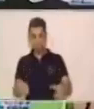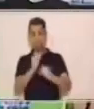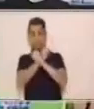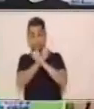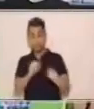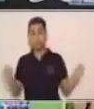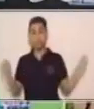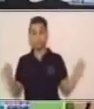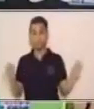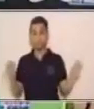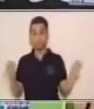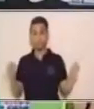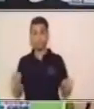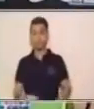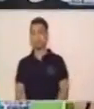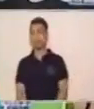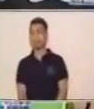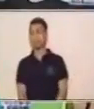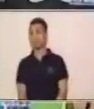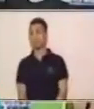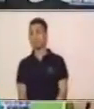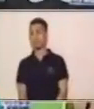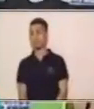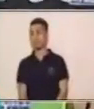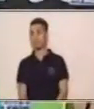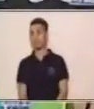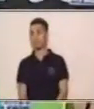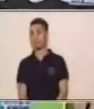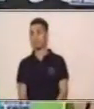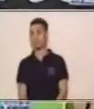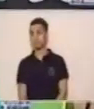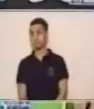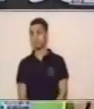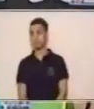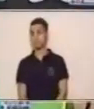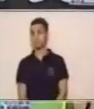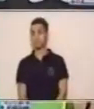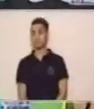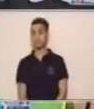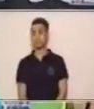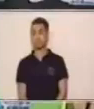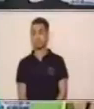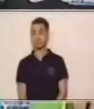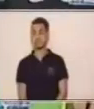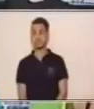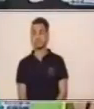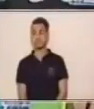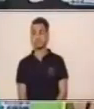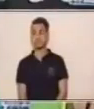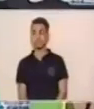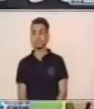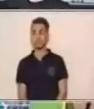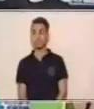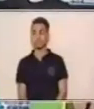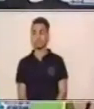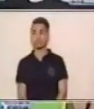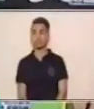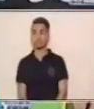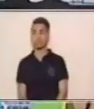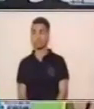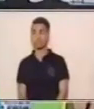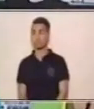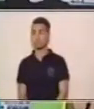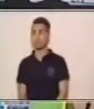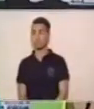tómbola va a explotar. ¡Pum! Excelente. Vamos con la última. Y tenemos acá